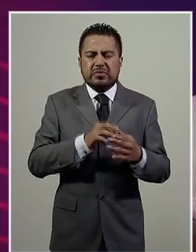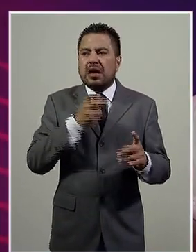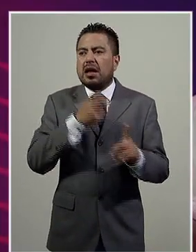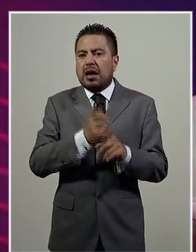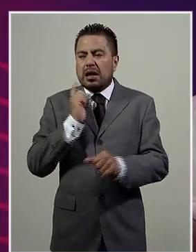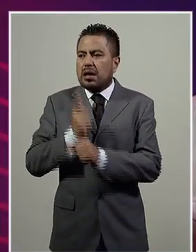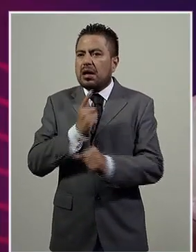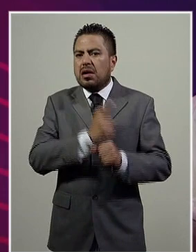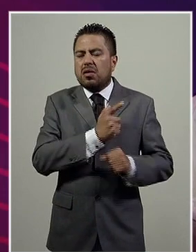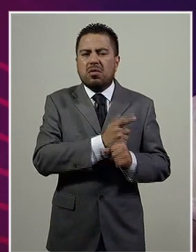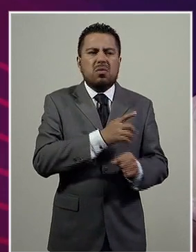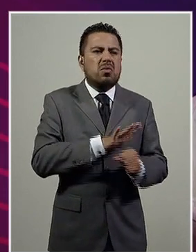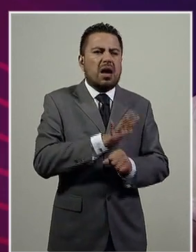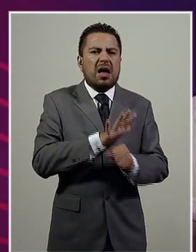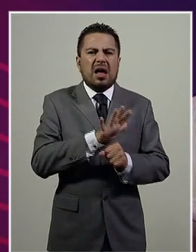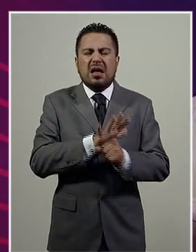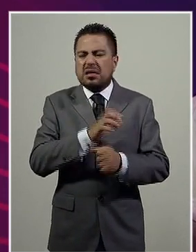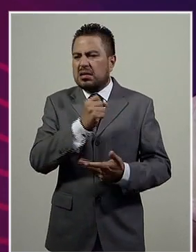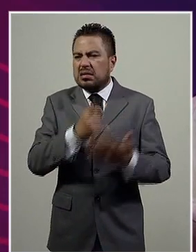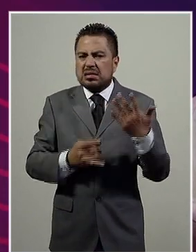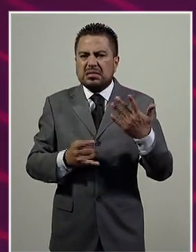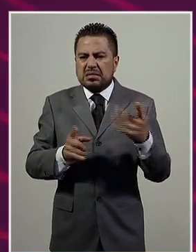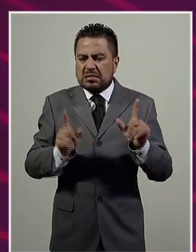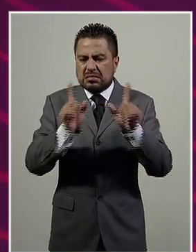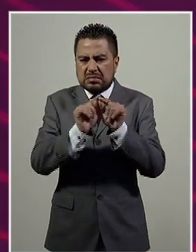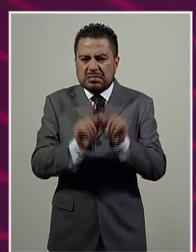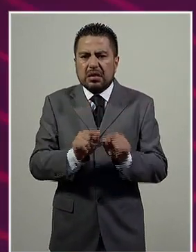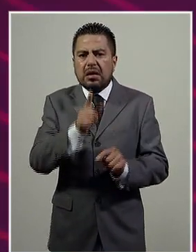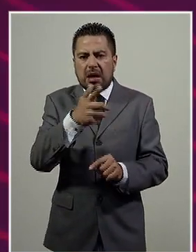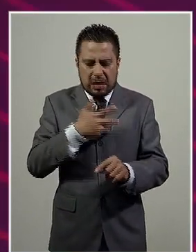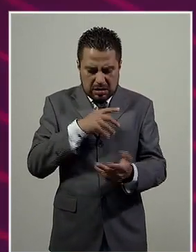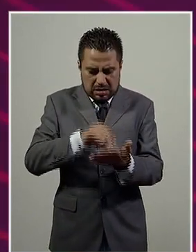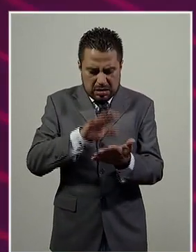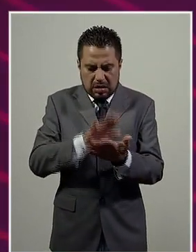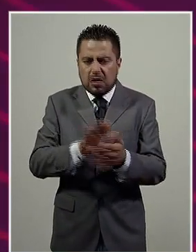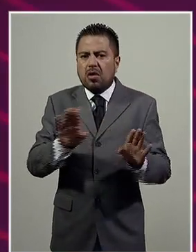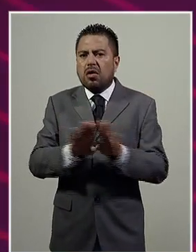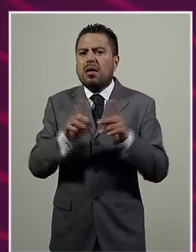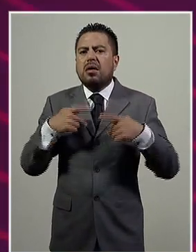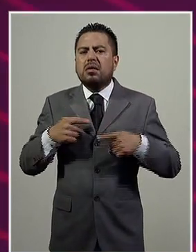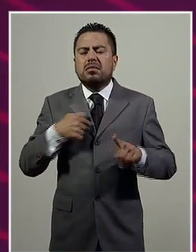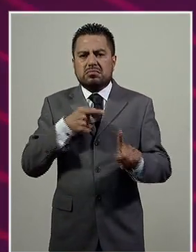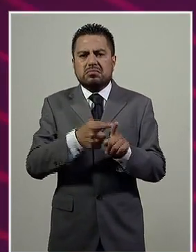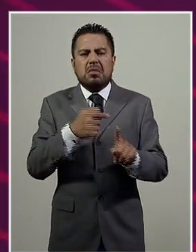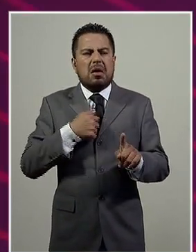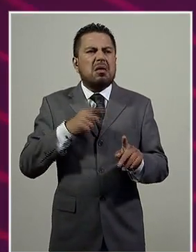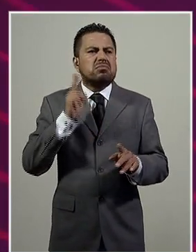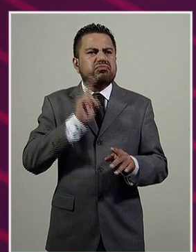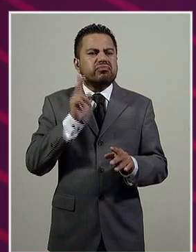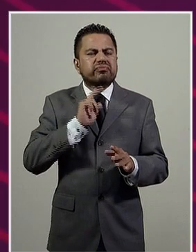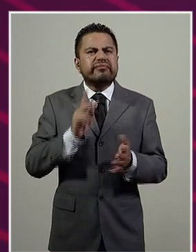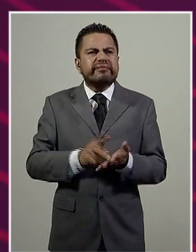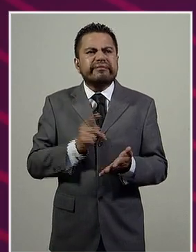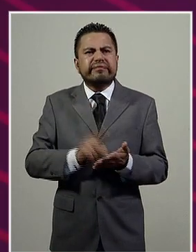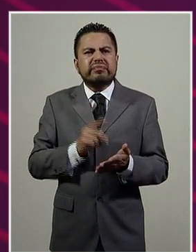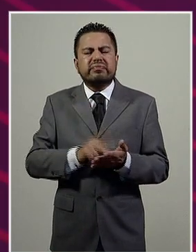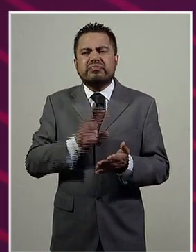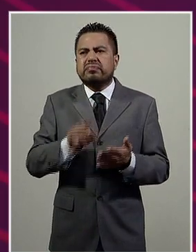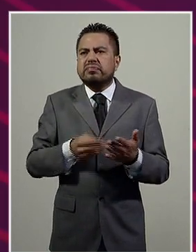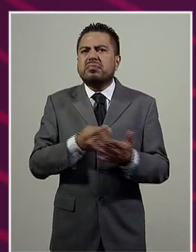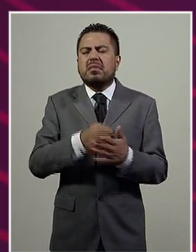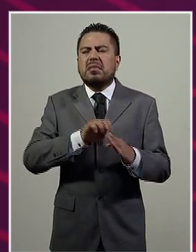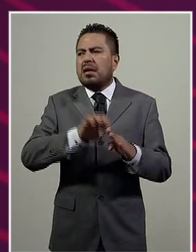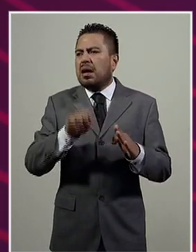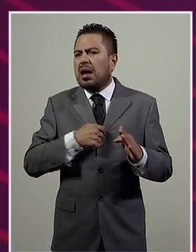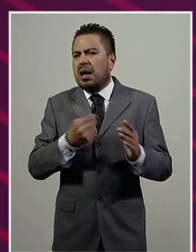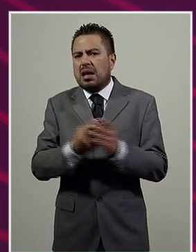ahí ven qué tantos sesgos implícitos tienes tú como persona. Yo he tomado estas pruebas muchas veces porque me gusta siempre ponerlas como ejemplo